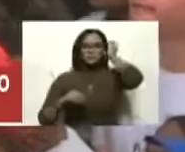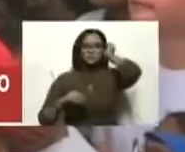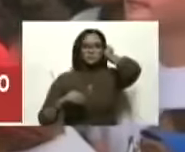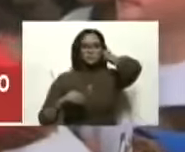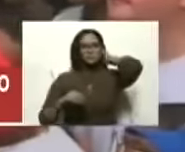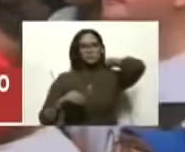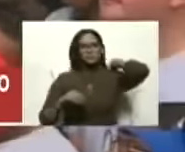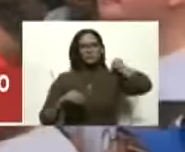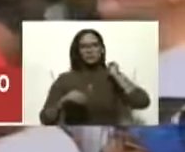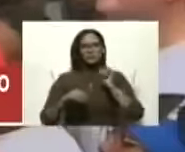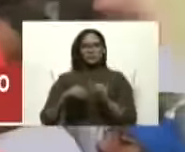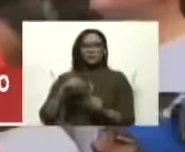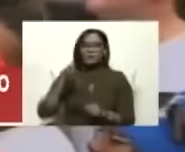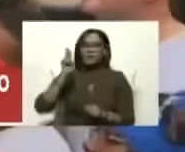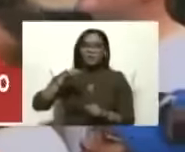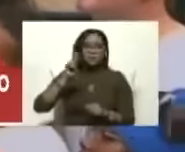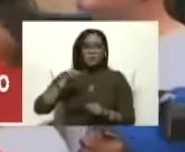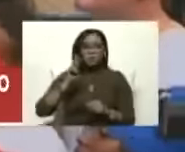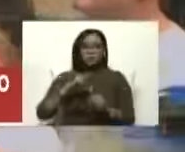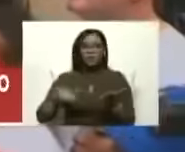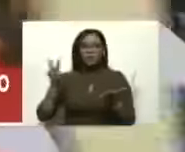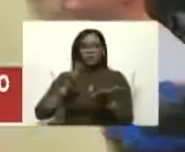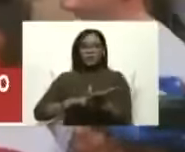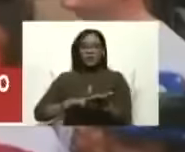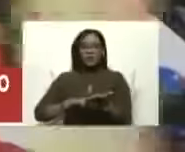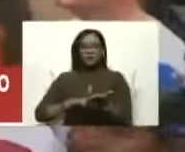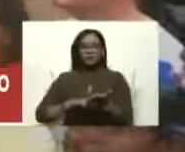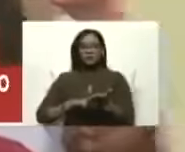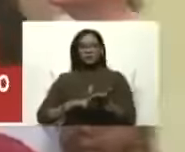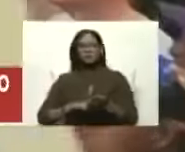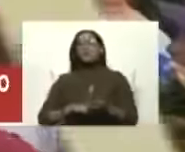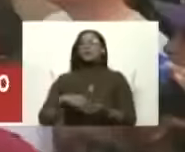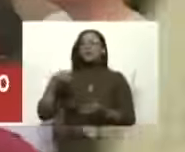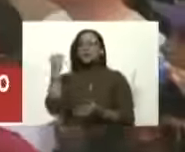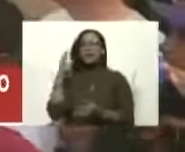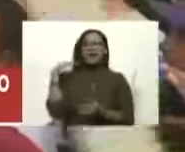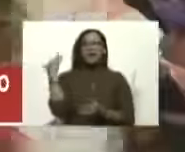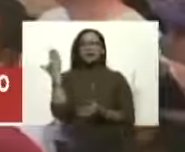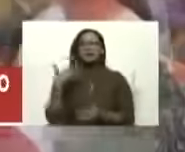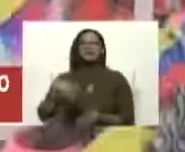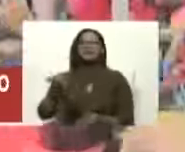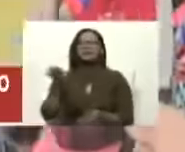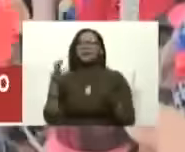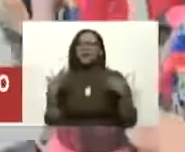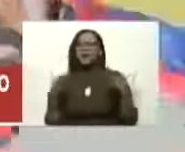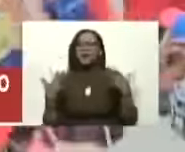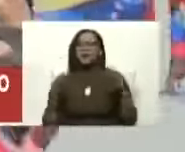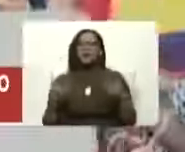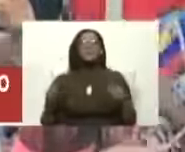Más nunca volverán. La libertad, oligarca central, viva